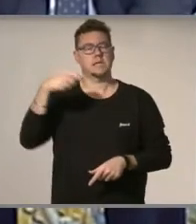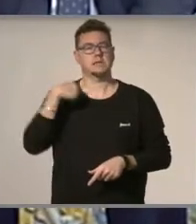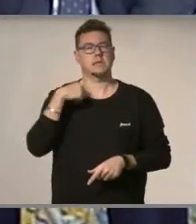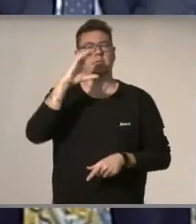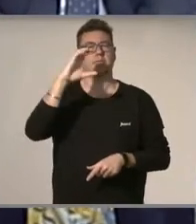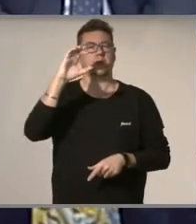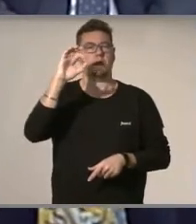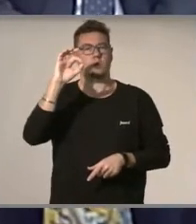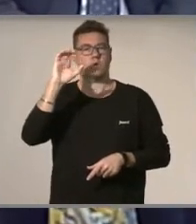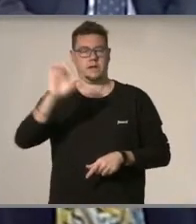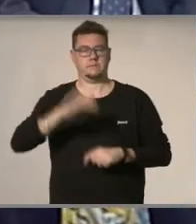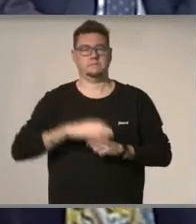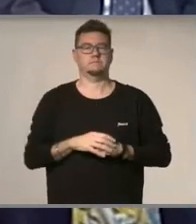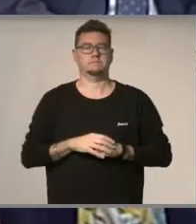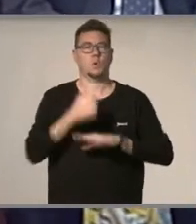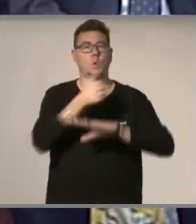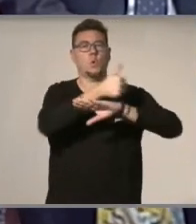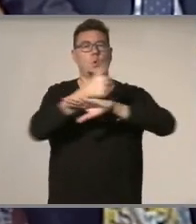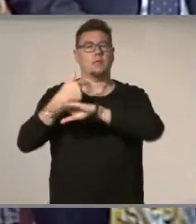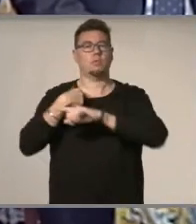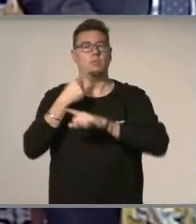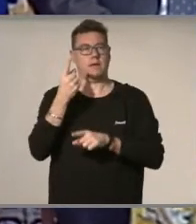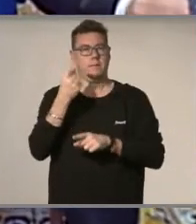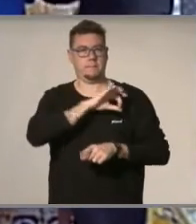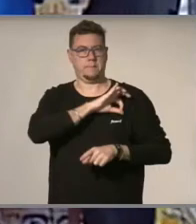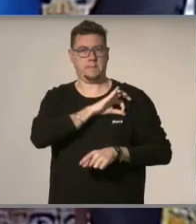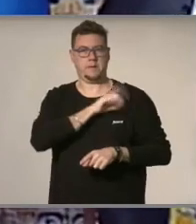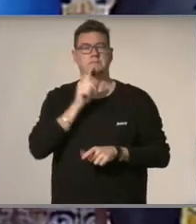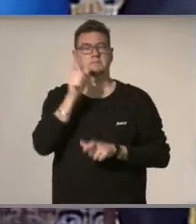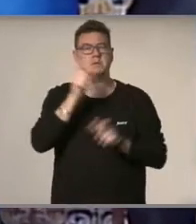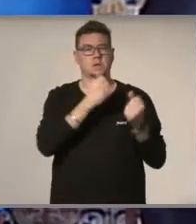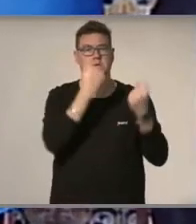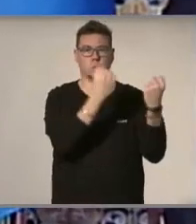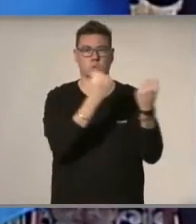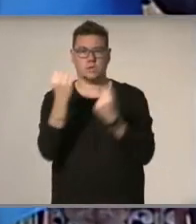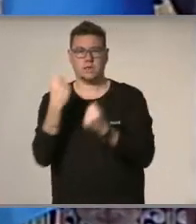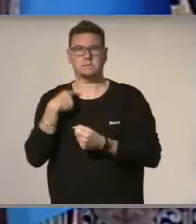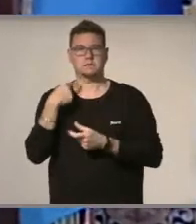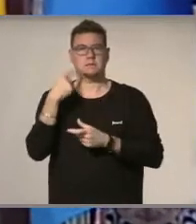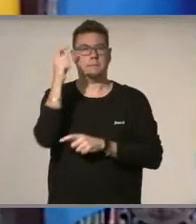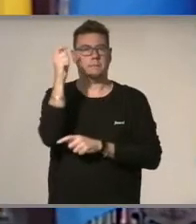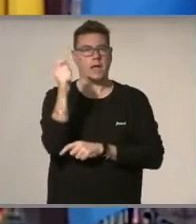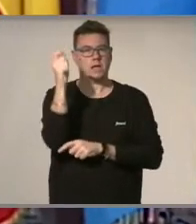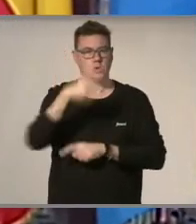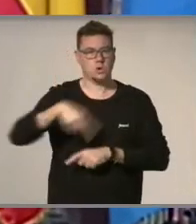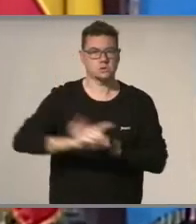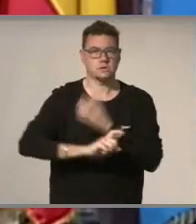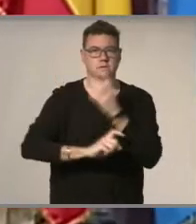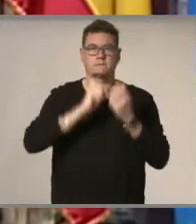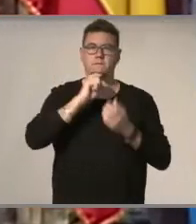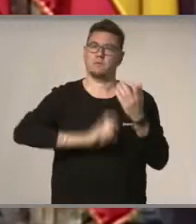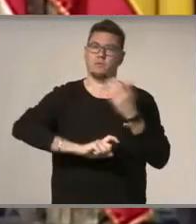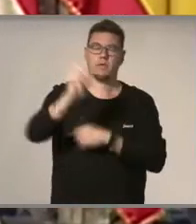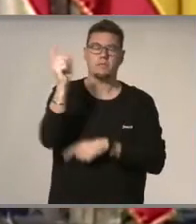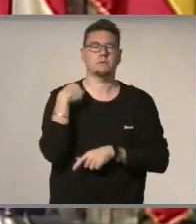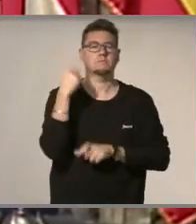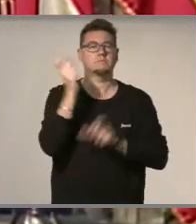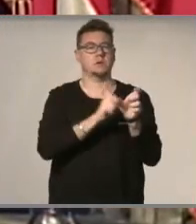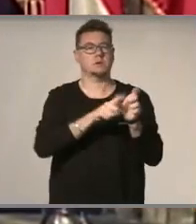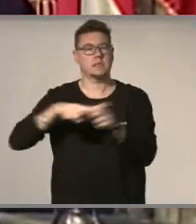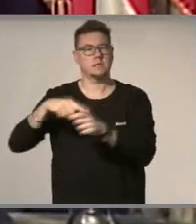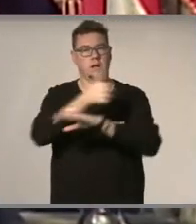COE y del jurado de este premio, autoridades, patronos de la Fundación, miembros del